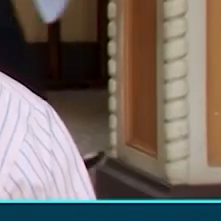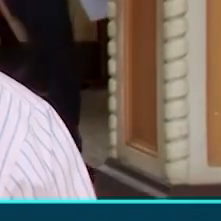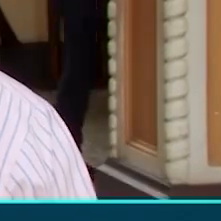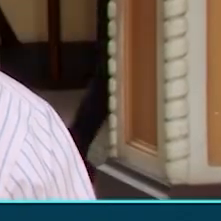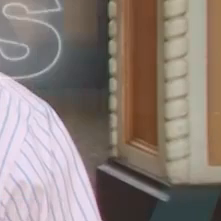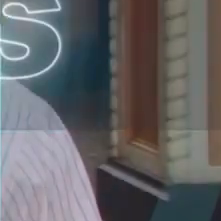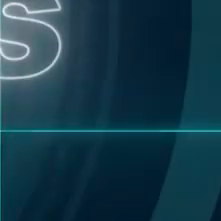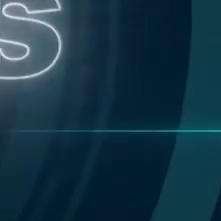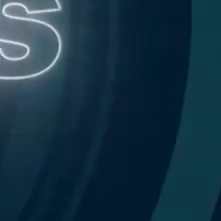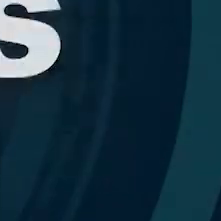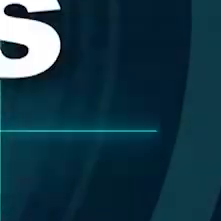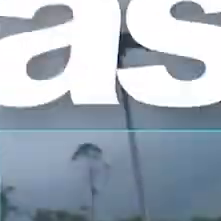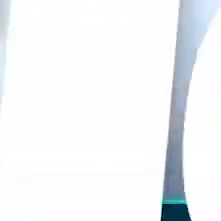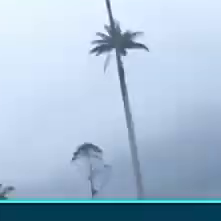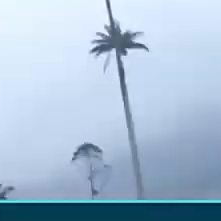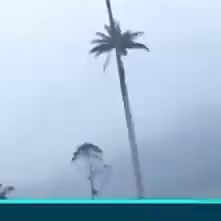8:30 de la mañana.